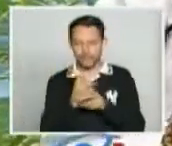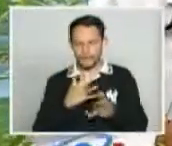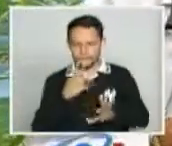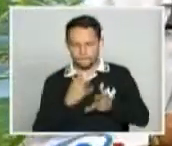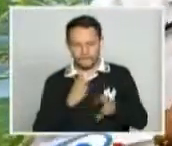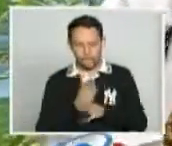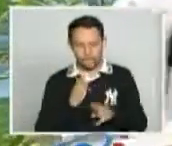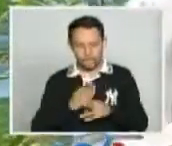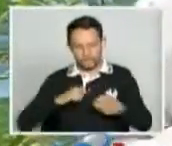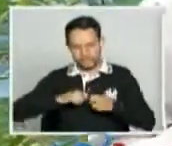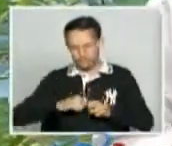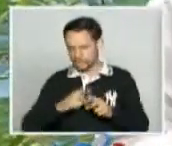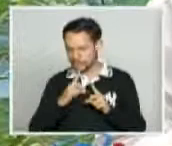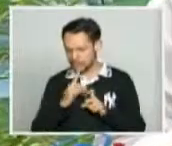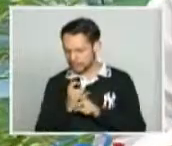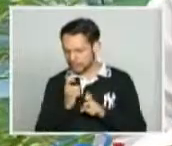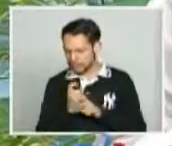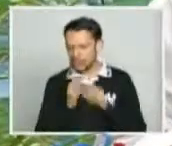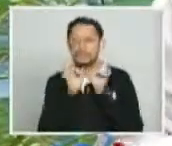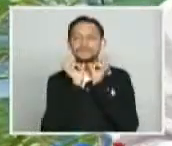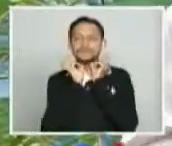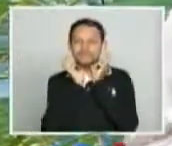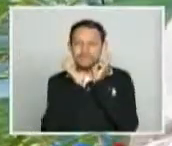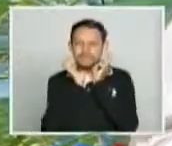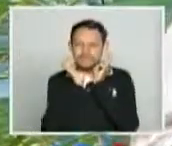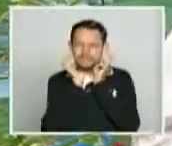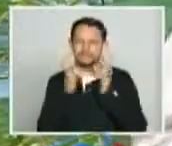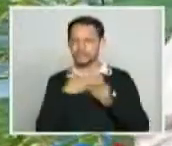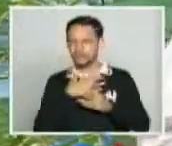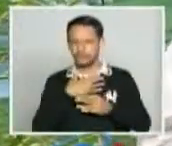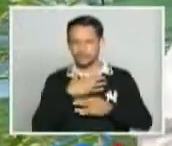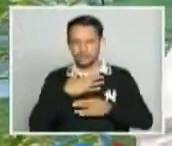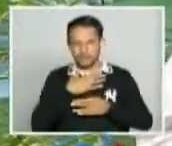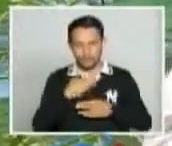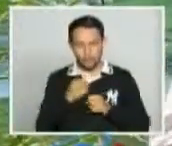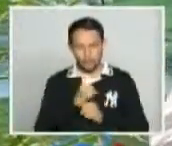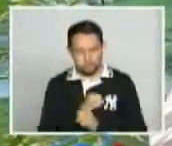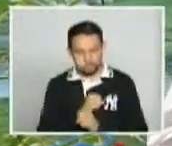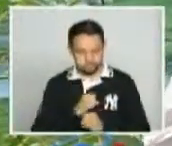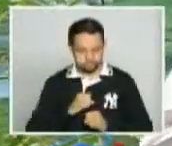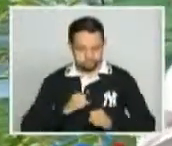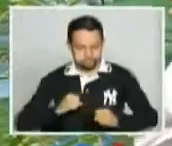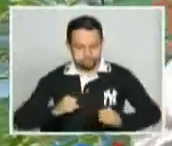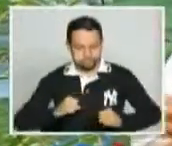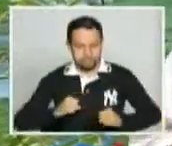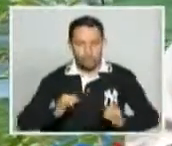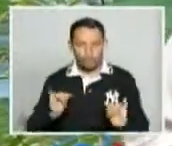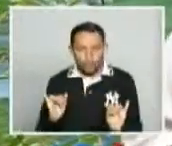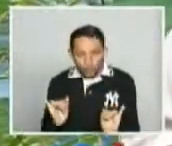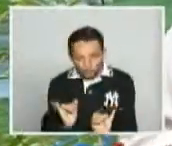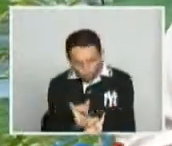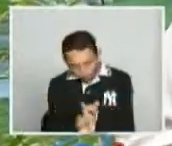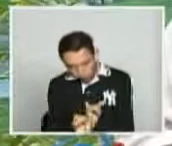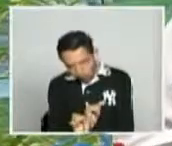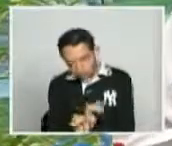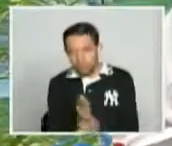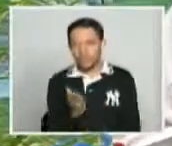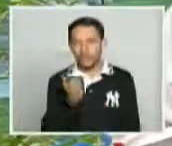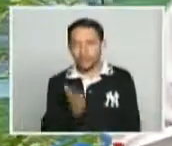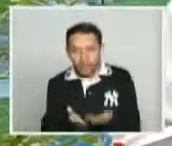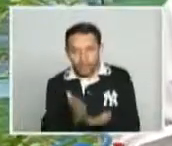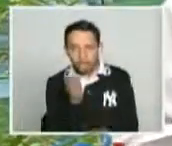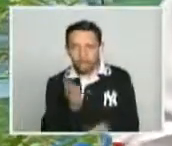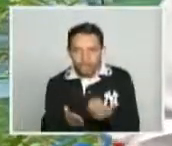bueno, tengo un problema de tiroides. Y unos dicen, tengo de la que engorda, otros dicen, tengo tiroides de la que adelgaza,